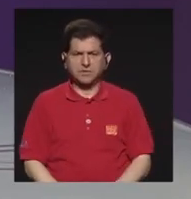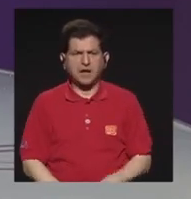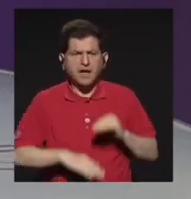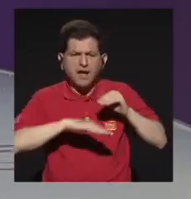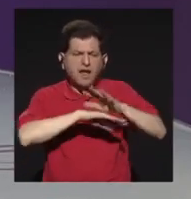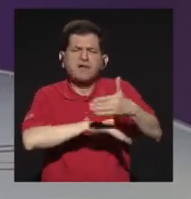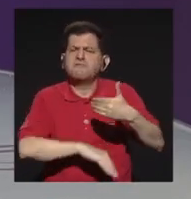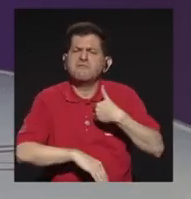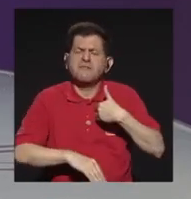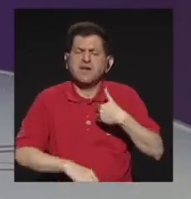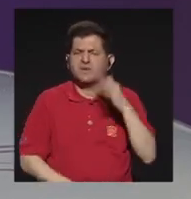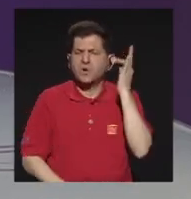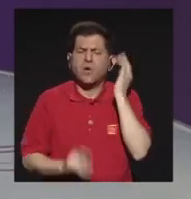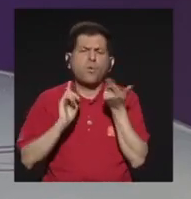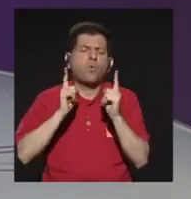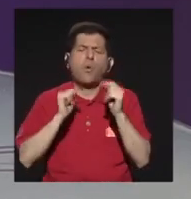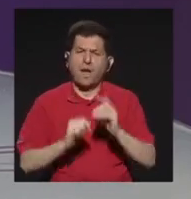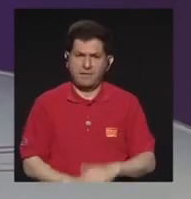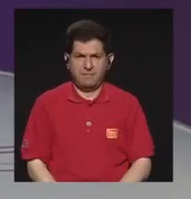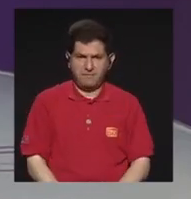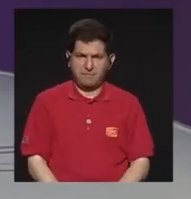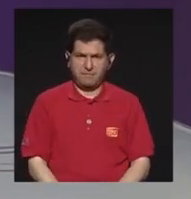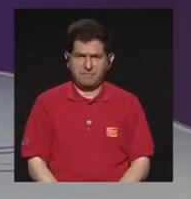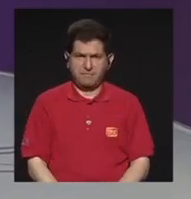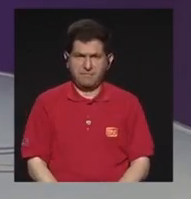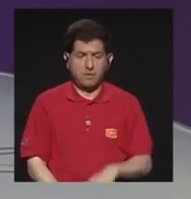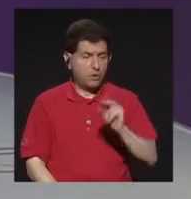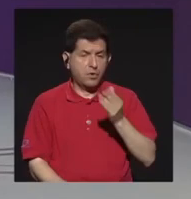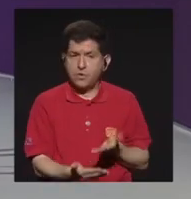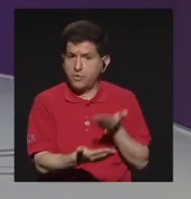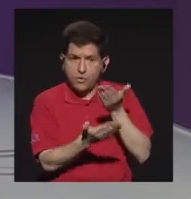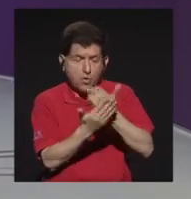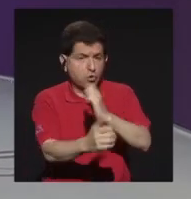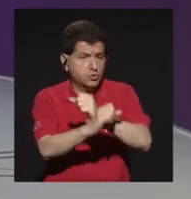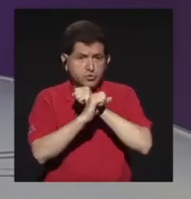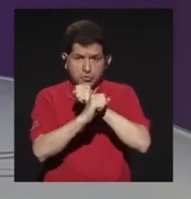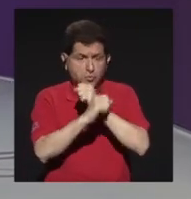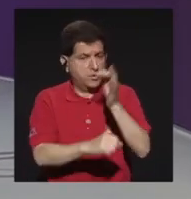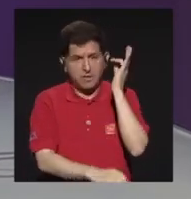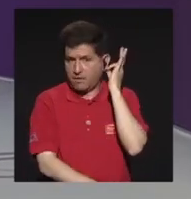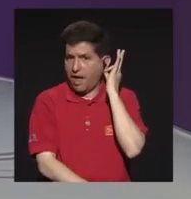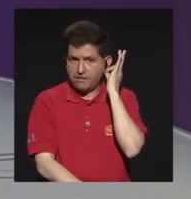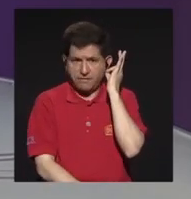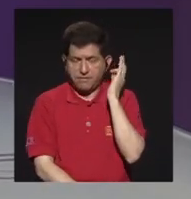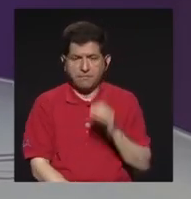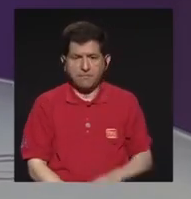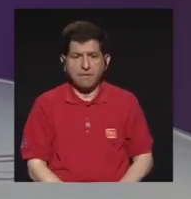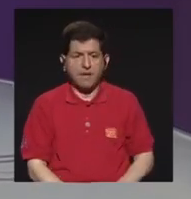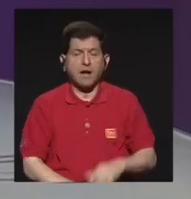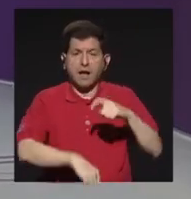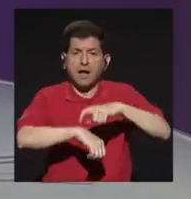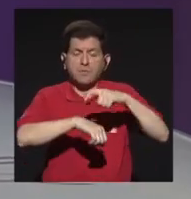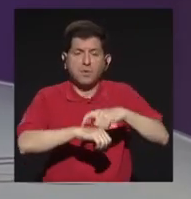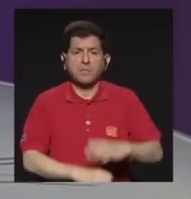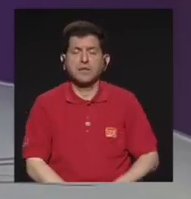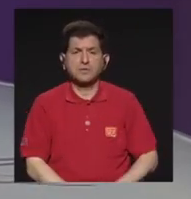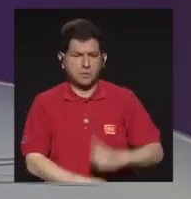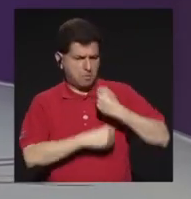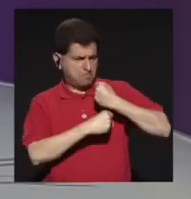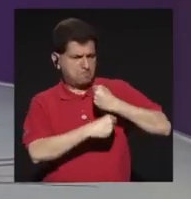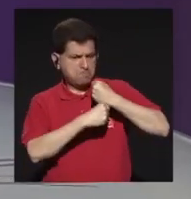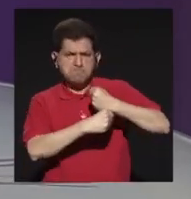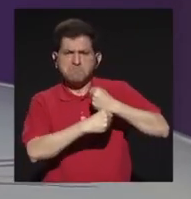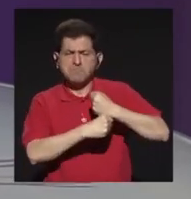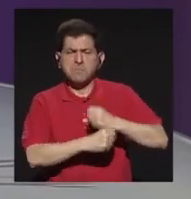efectos tienen en las mujeres no está plantea la seguridad de las mujeres cuando llegan militares y cuando hay un